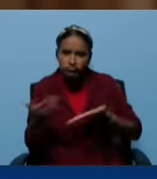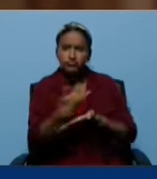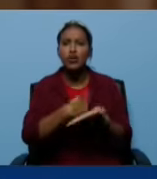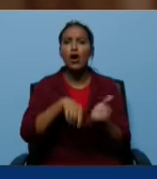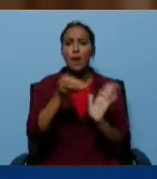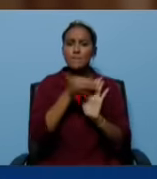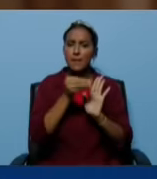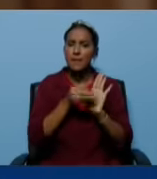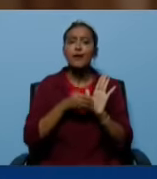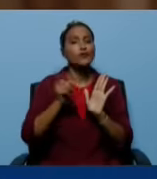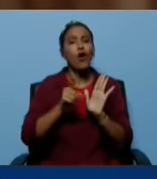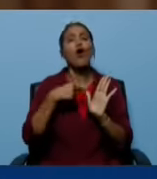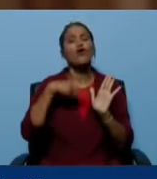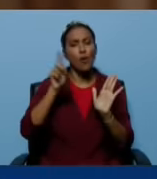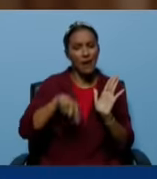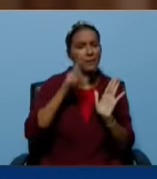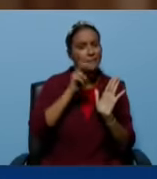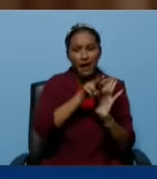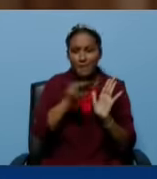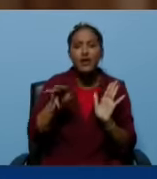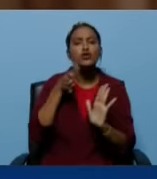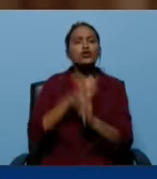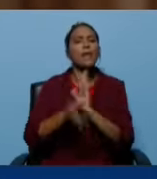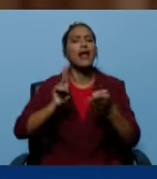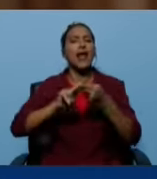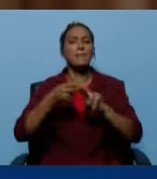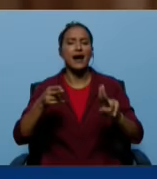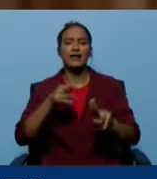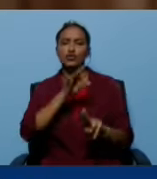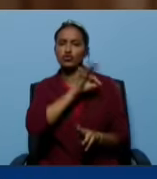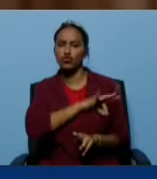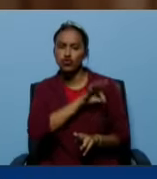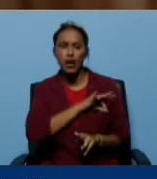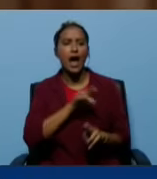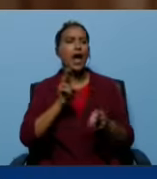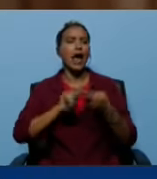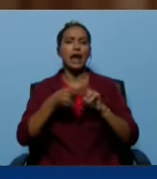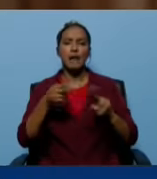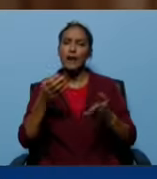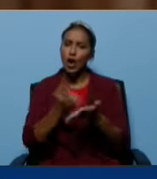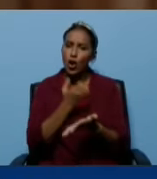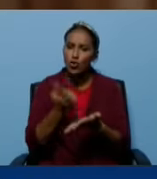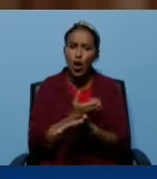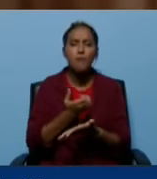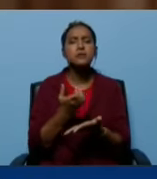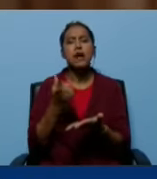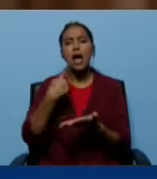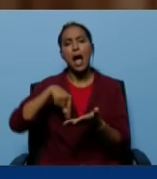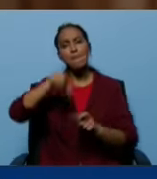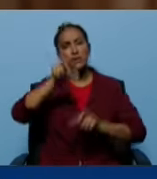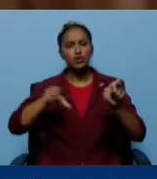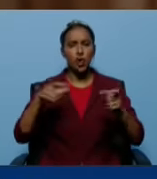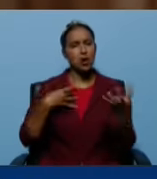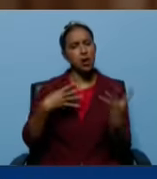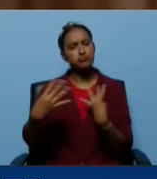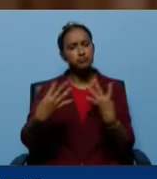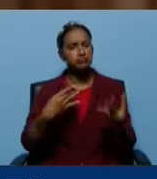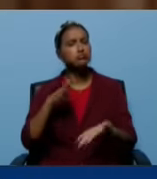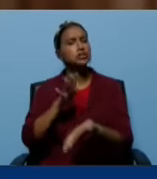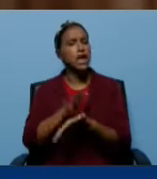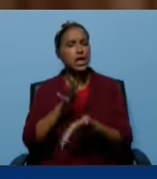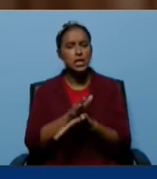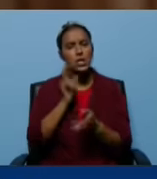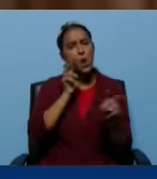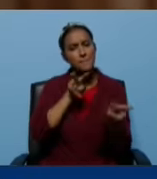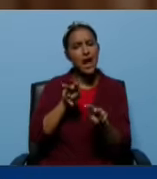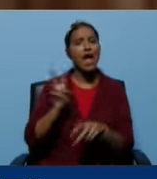paz social, en la paz económica, en la paz política que se respira en Venezuela. Ayer se lo decíamos precisamente al cuerpo diplomático, junto